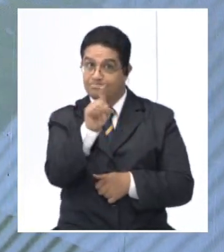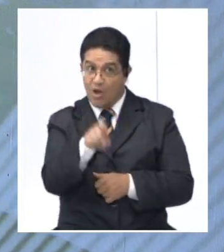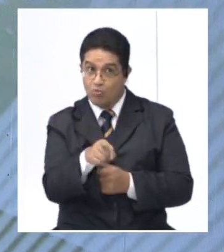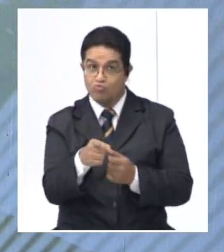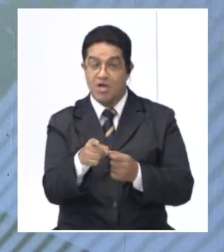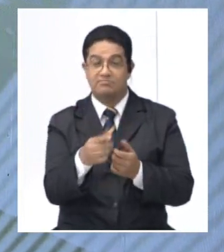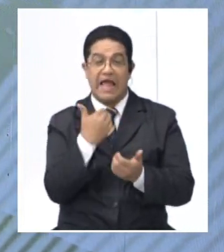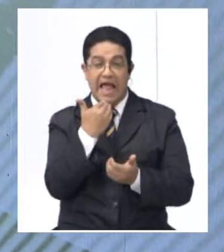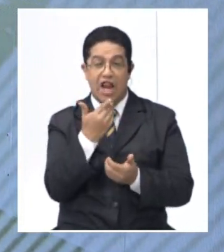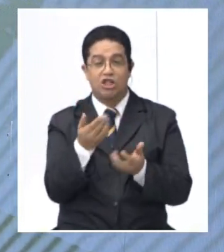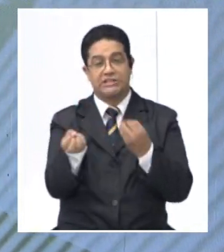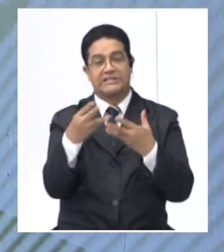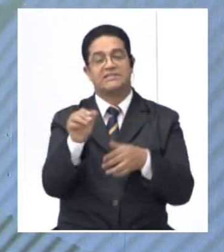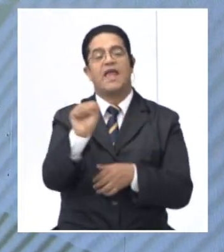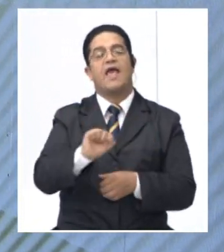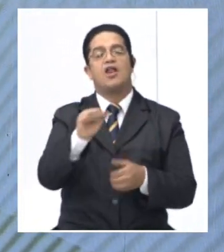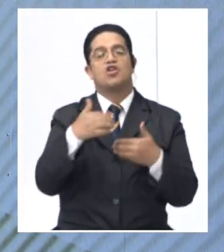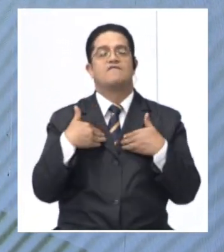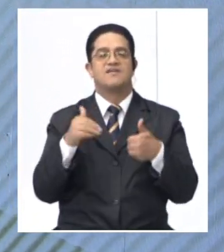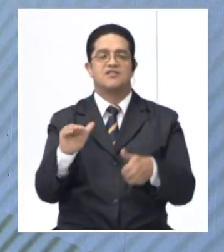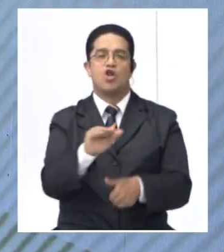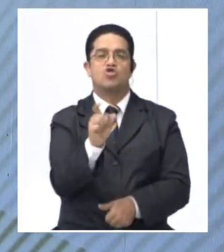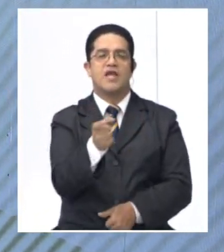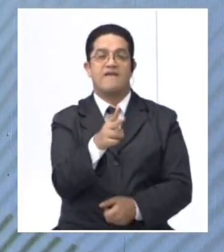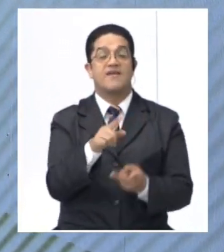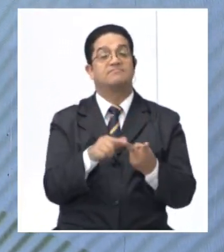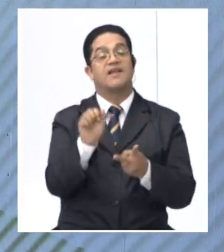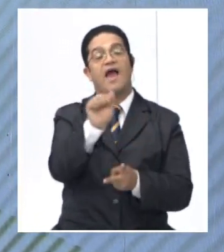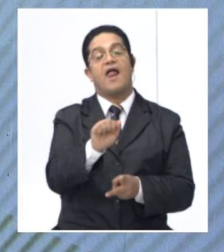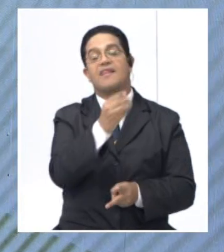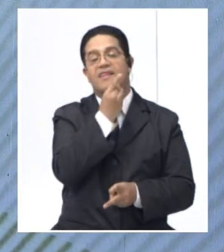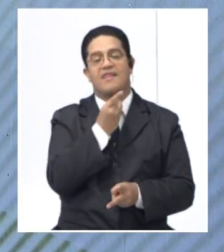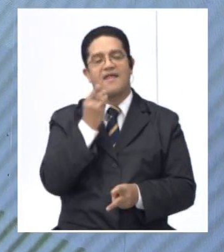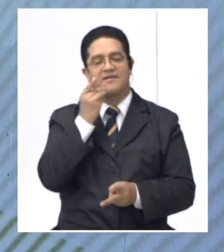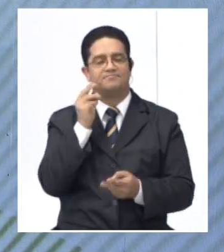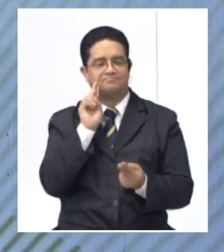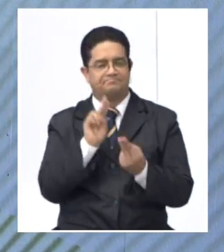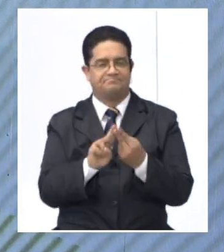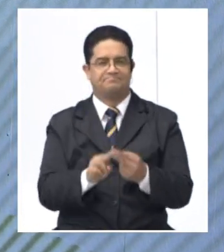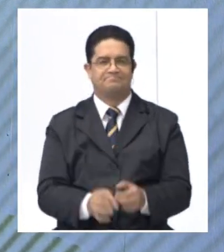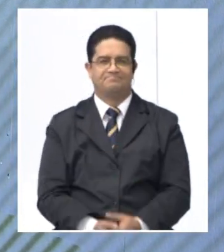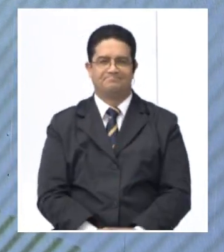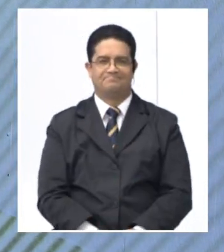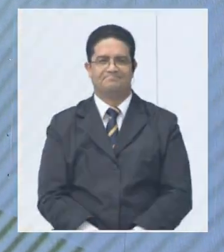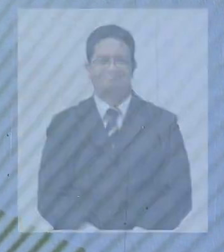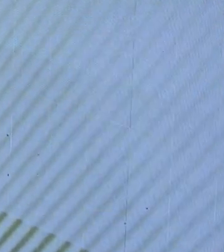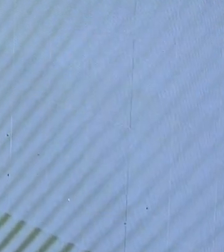comentarios a redes sociales, @salud_gb, @Daniela J. Salas. Volvemos.